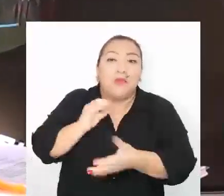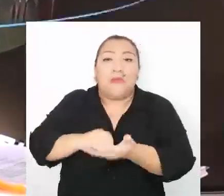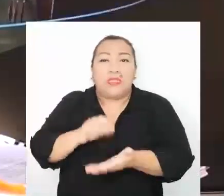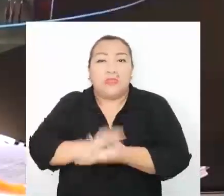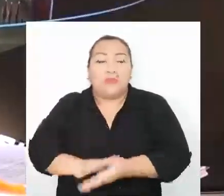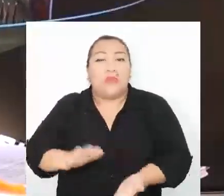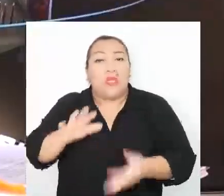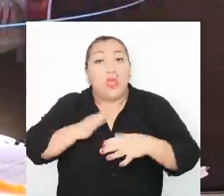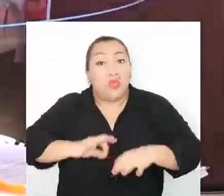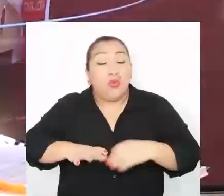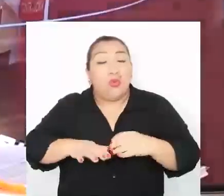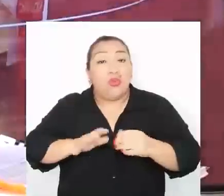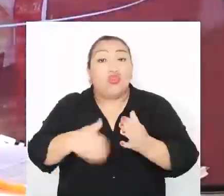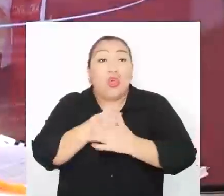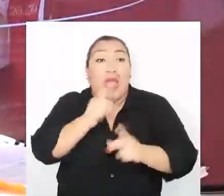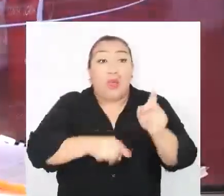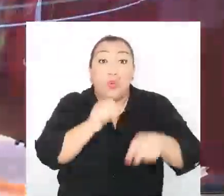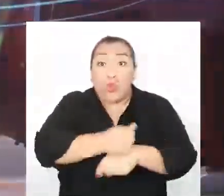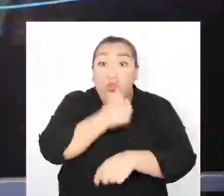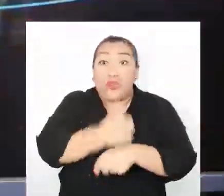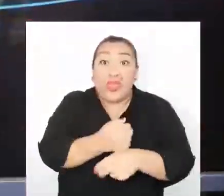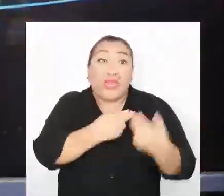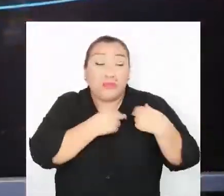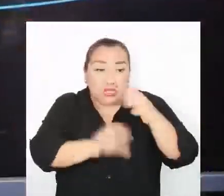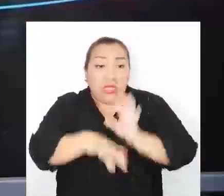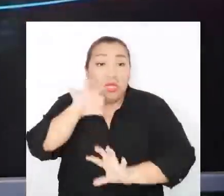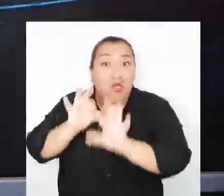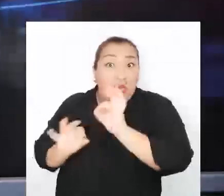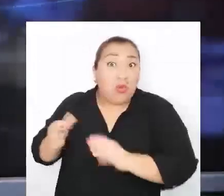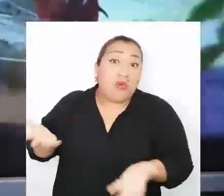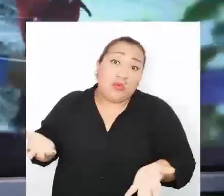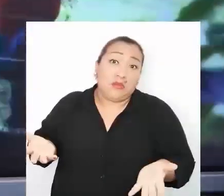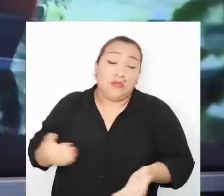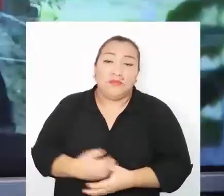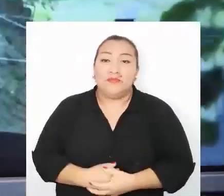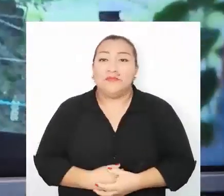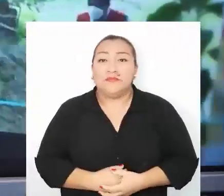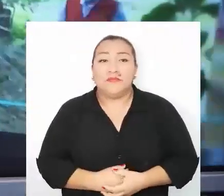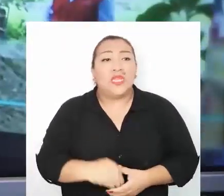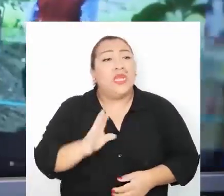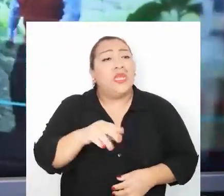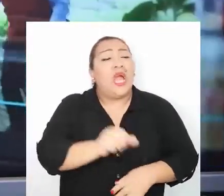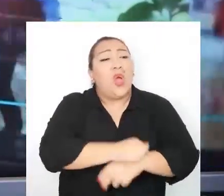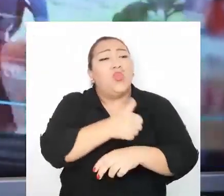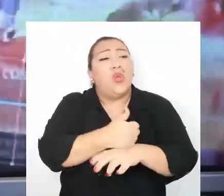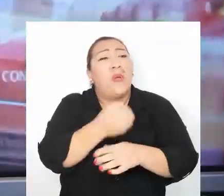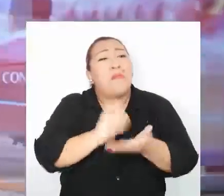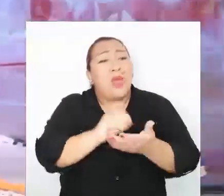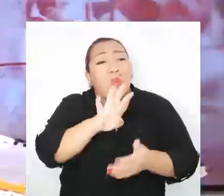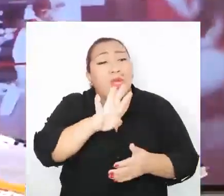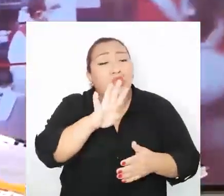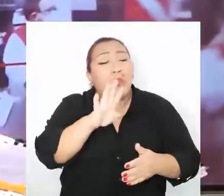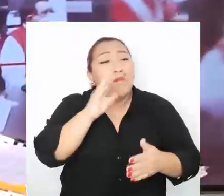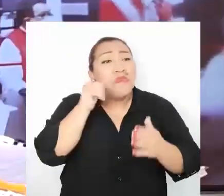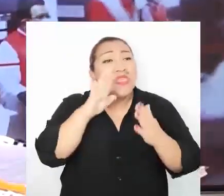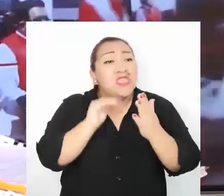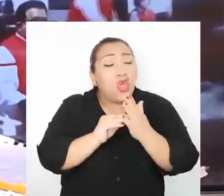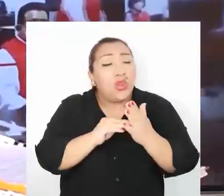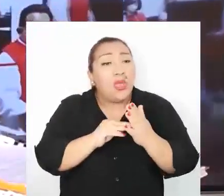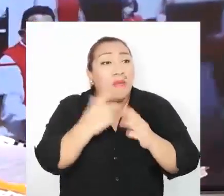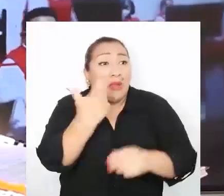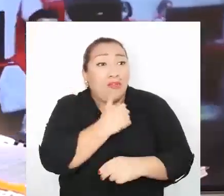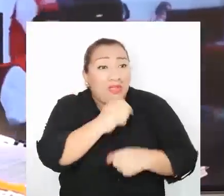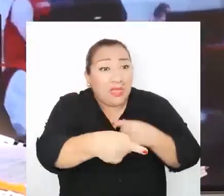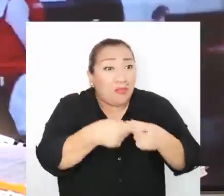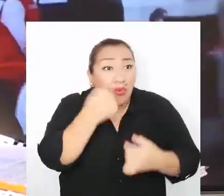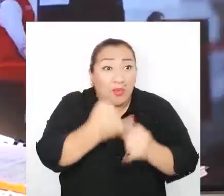las decisiones a efectos de que esto no se produzca. Doctora, y ahora existen otras 4 millones de vacunas que están también a punto de vencer. Sí, efectivamente, en el